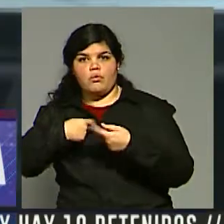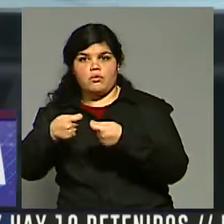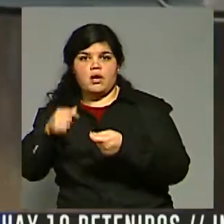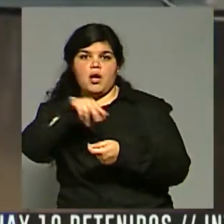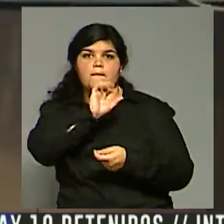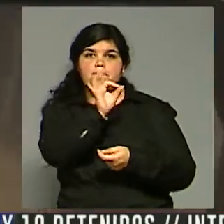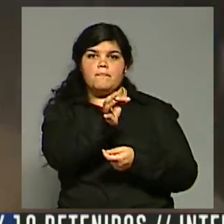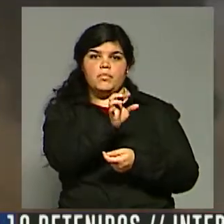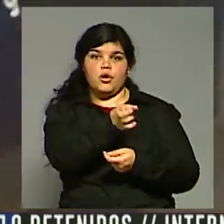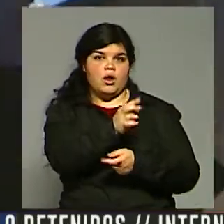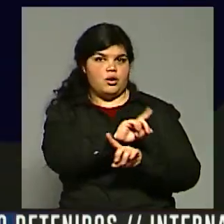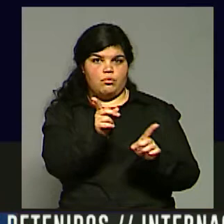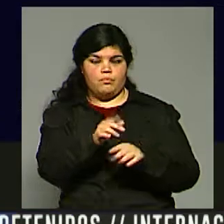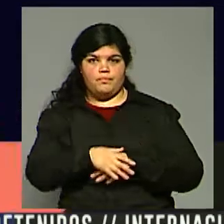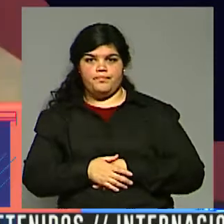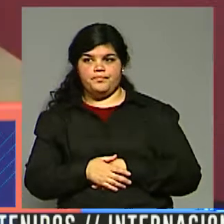extranjera.